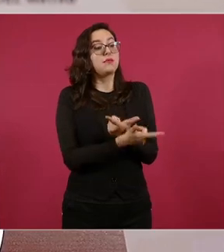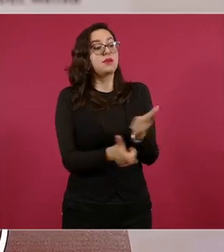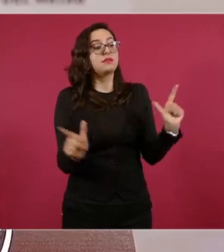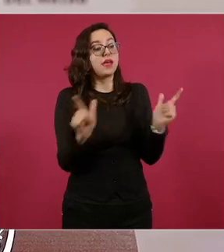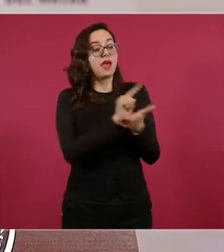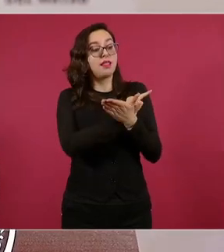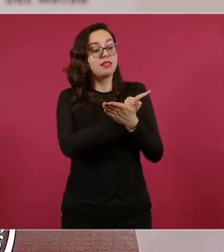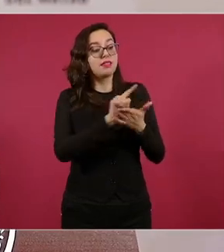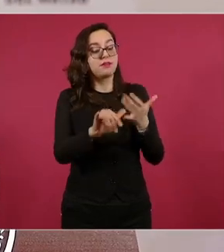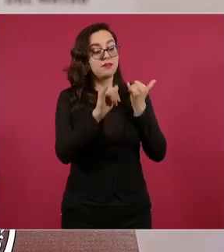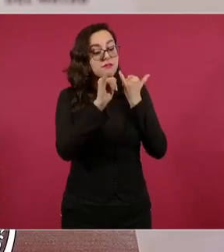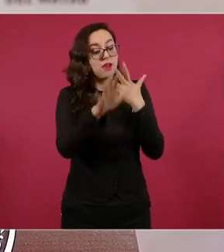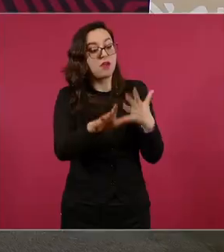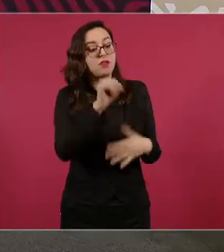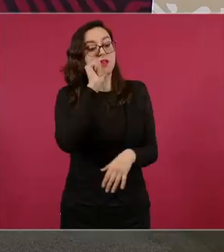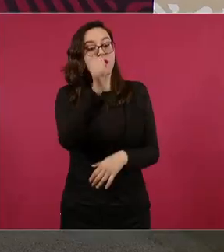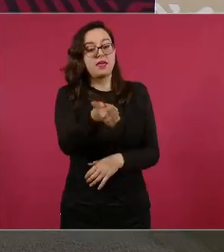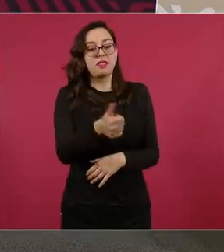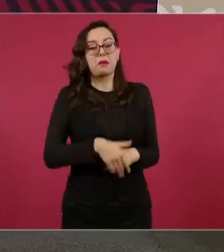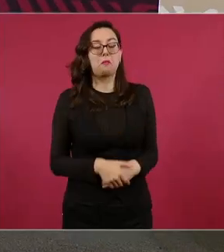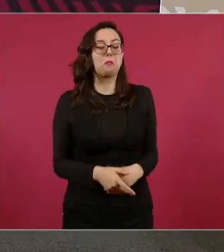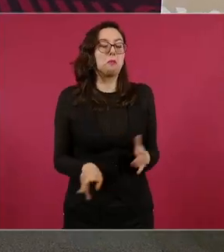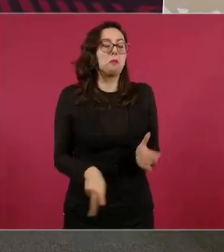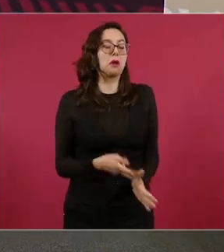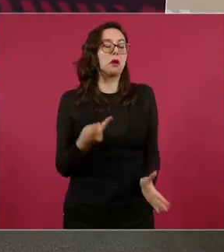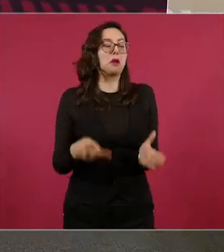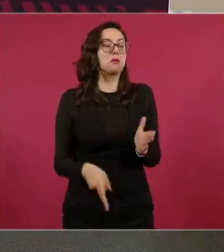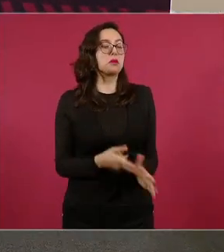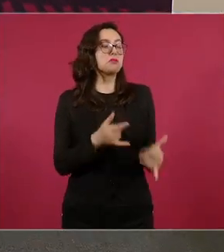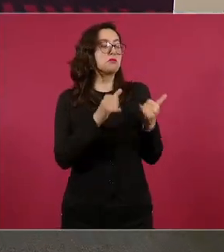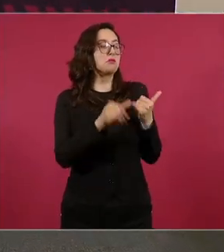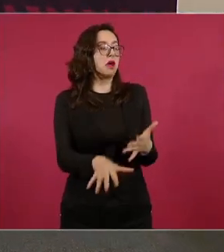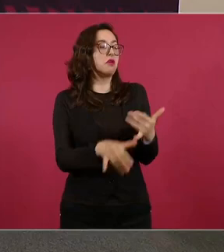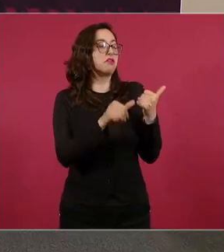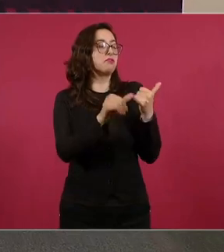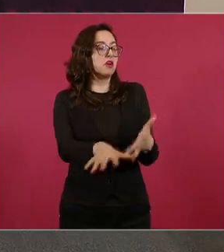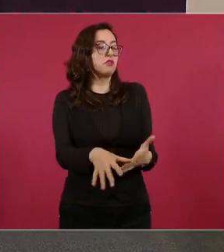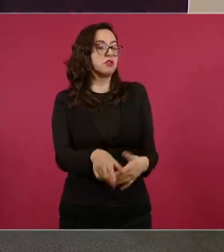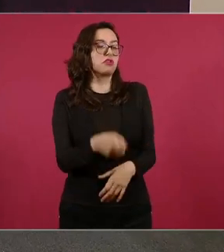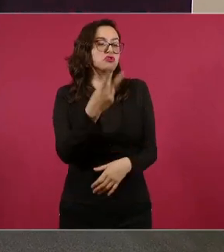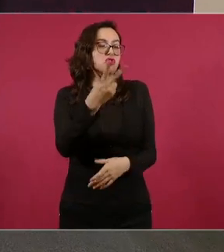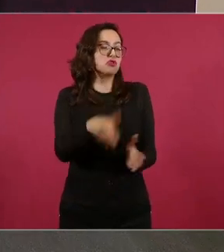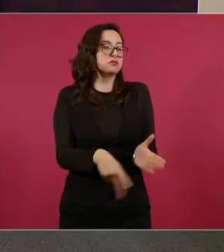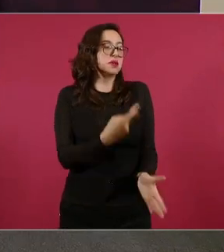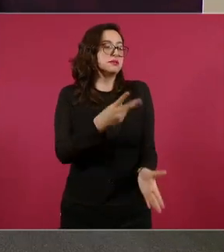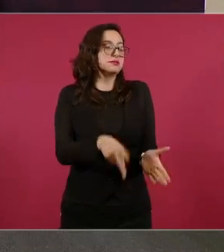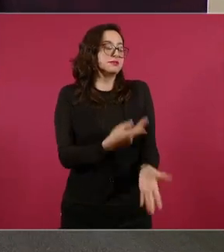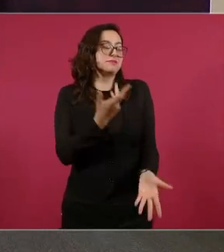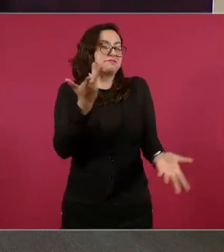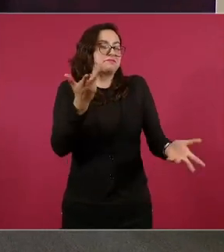limpias y libres nos robaron dos veces la presidencia